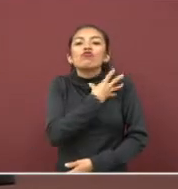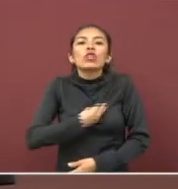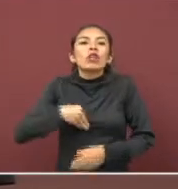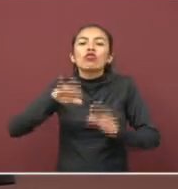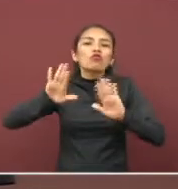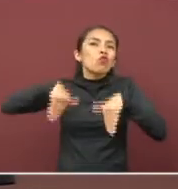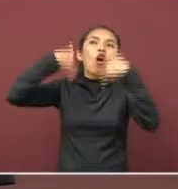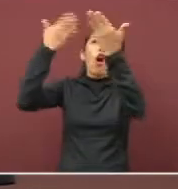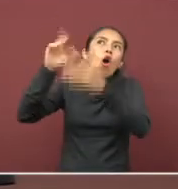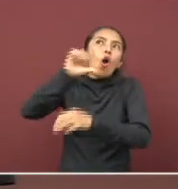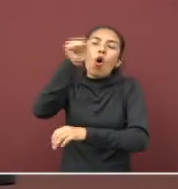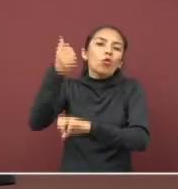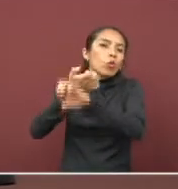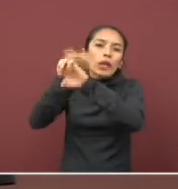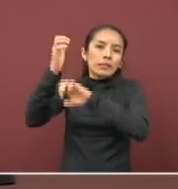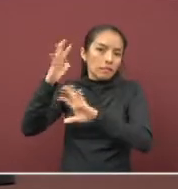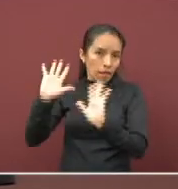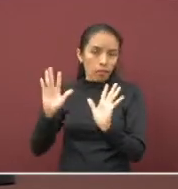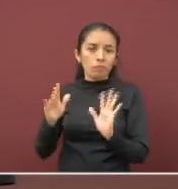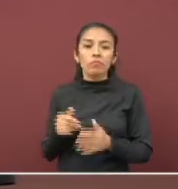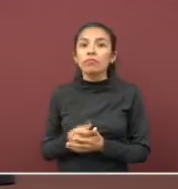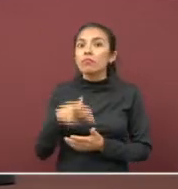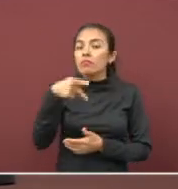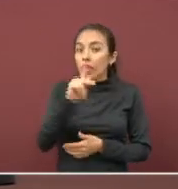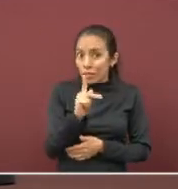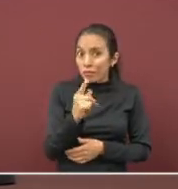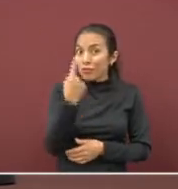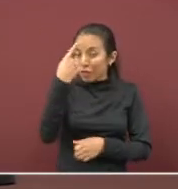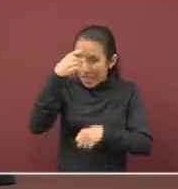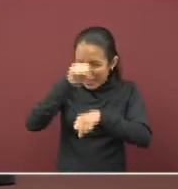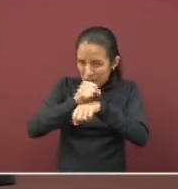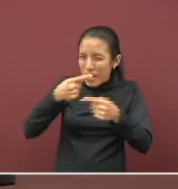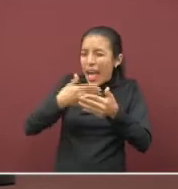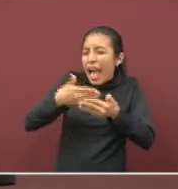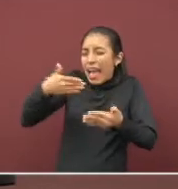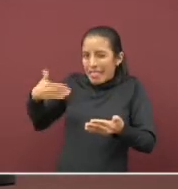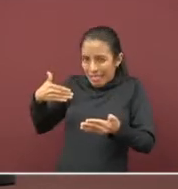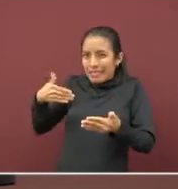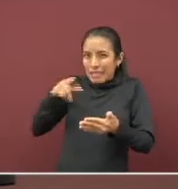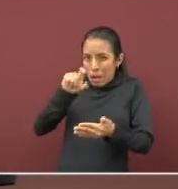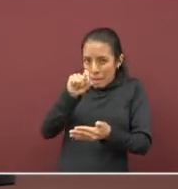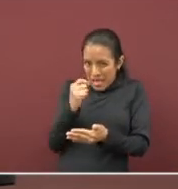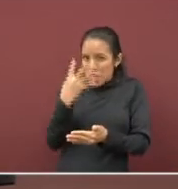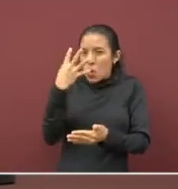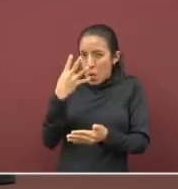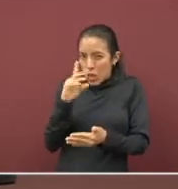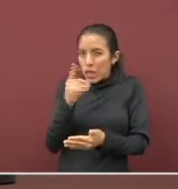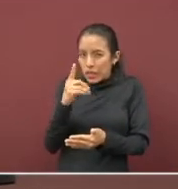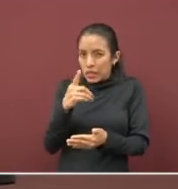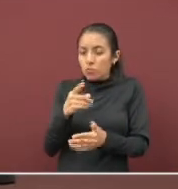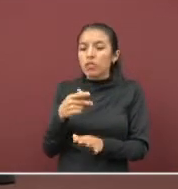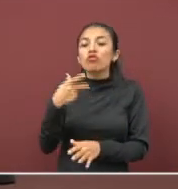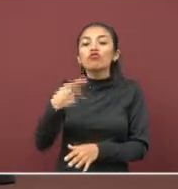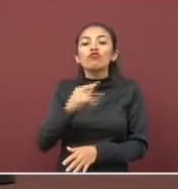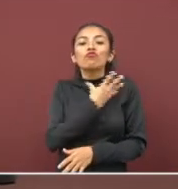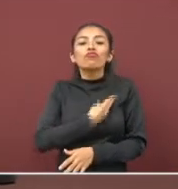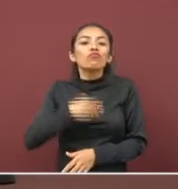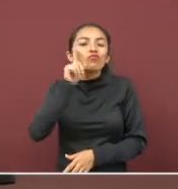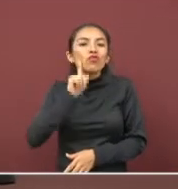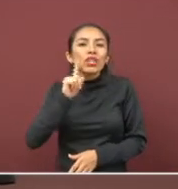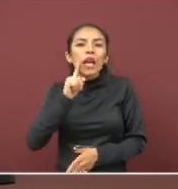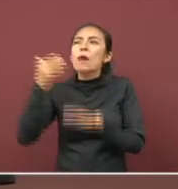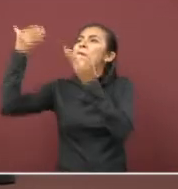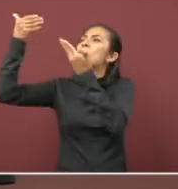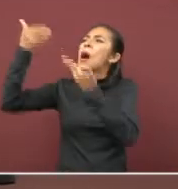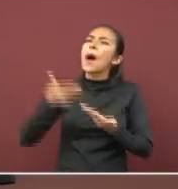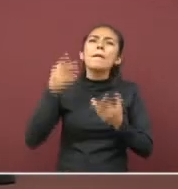pero ocurre que una semana antes del 24 una de sus hijas llegó de visita para pasar el